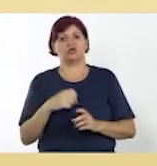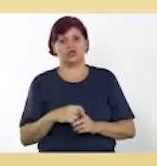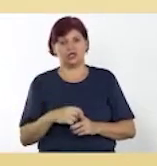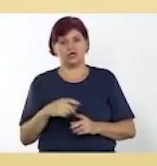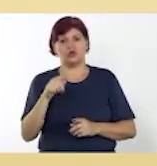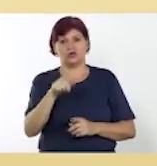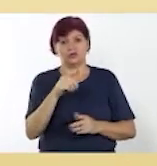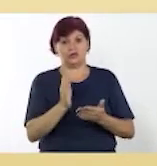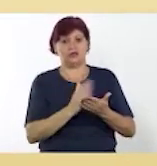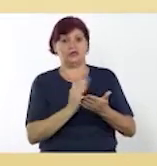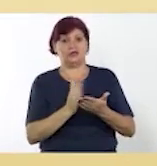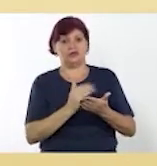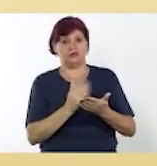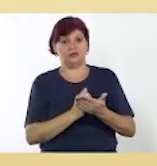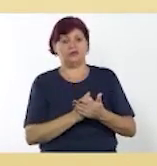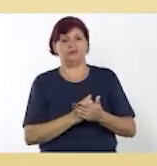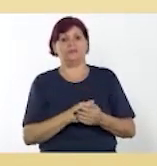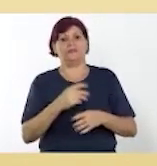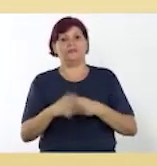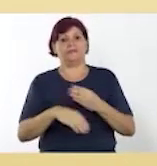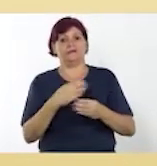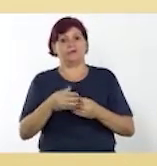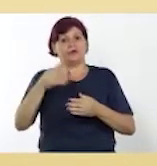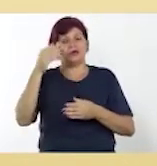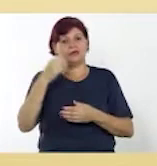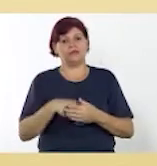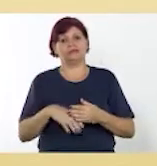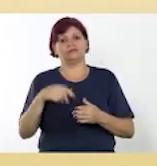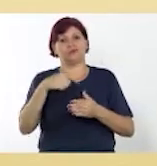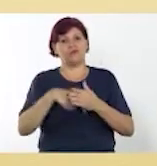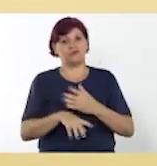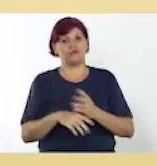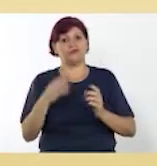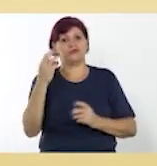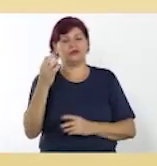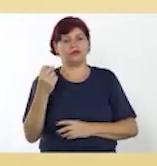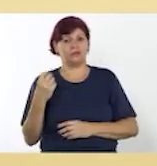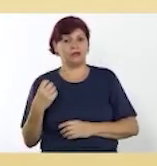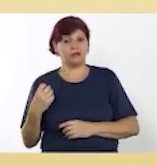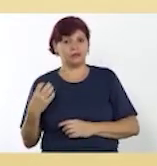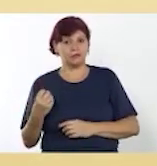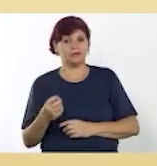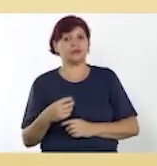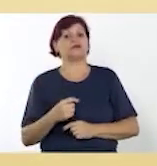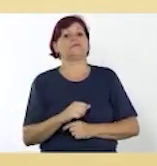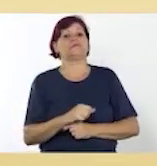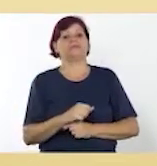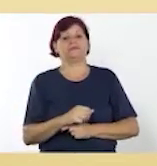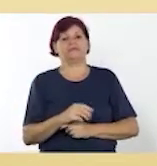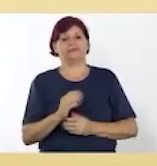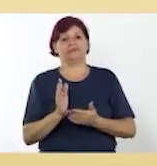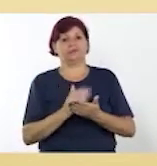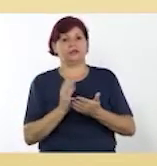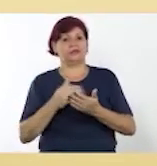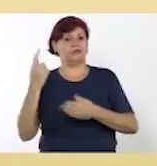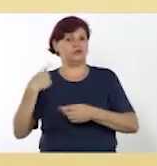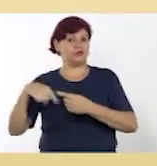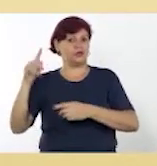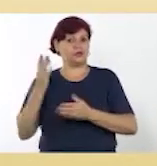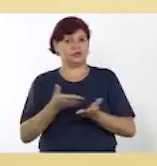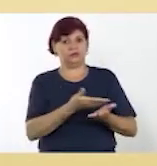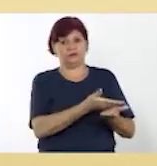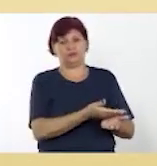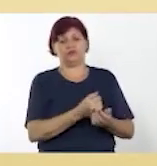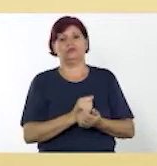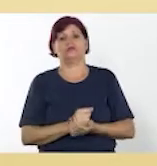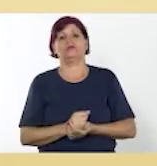Y los ejercicios que están en el libro de texto de problemas integradores de matemáticas para la enseñanza media superior, era el